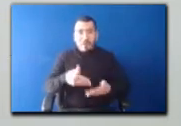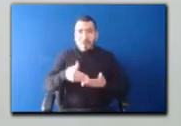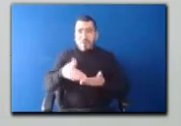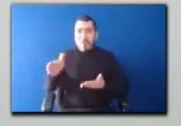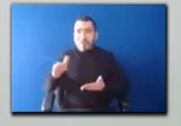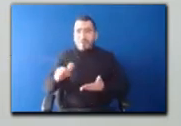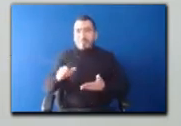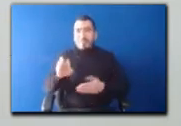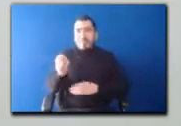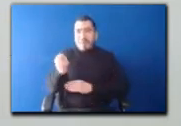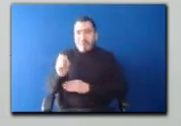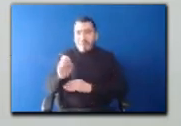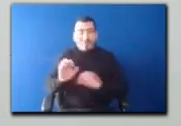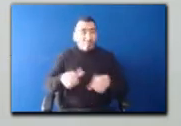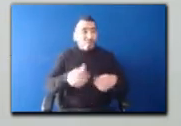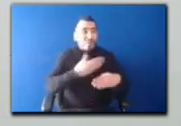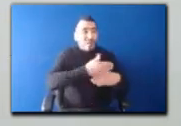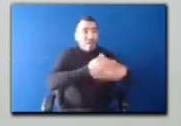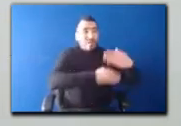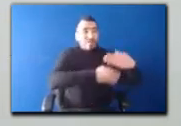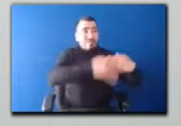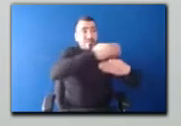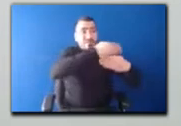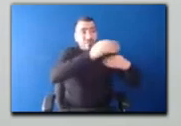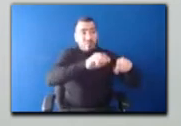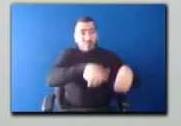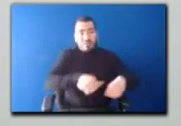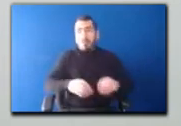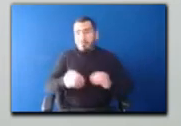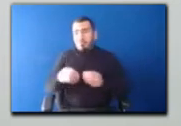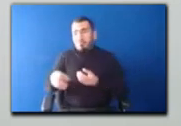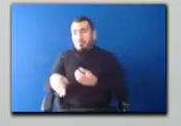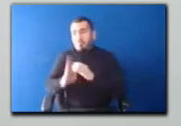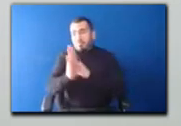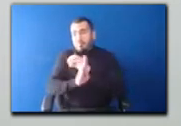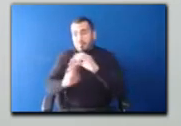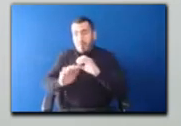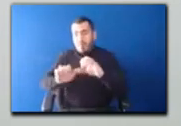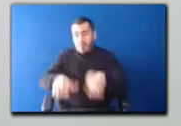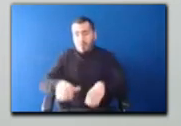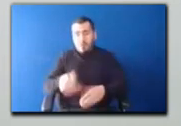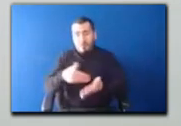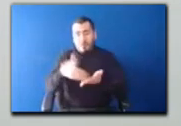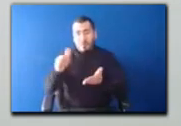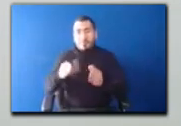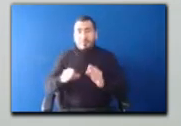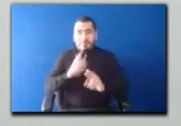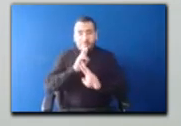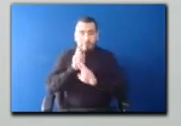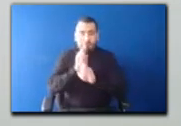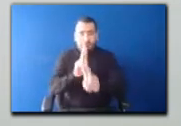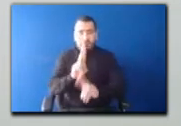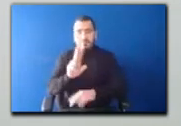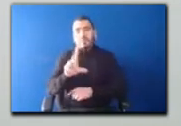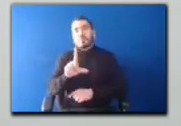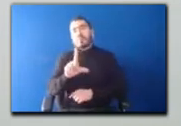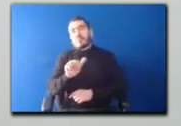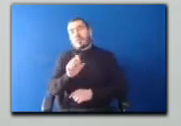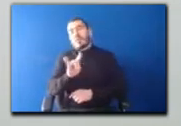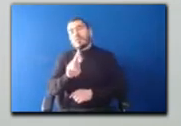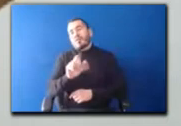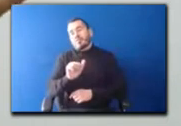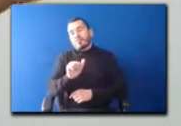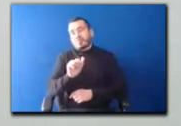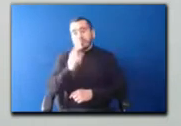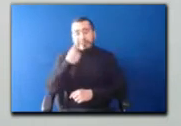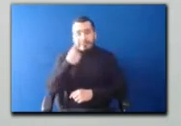ladrillos, pues puedo comprar un criptoactivo. Entonces la primera respuesta para Laura es, Los criptoactivos son de adquisición libre. Ya